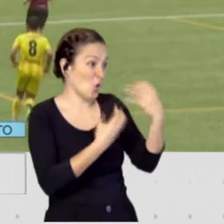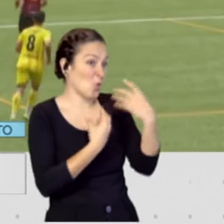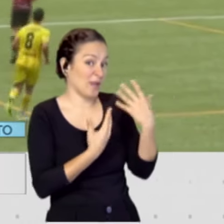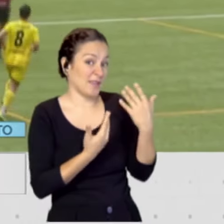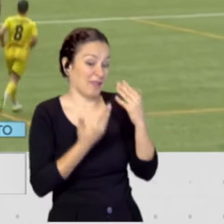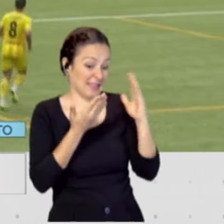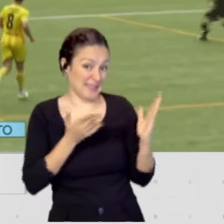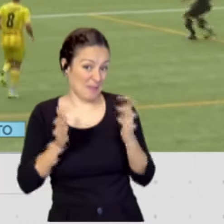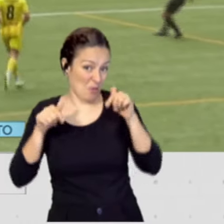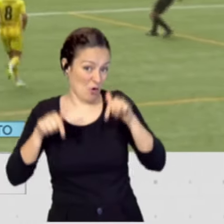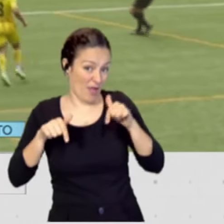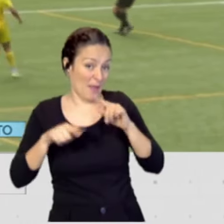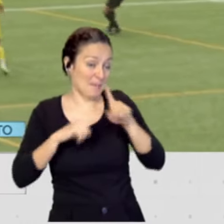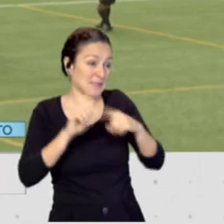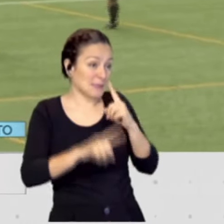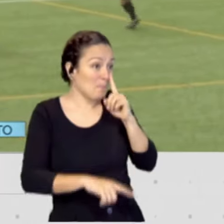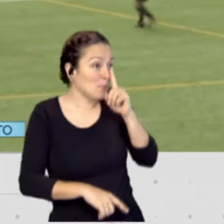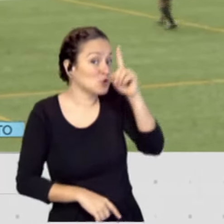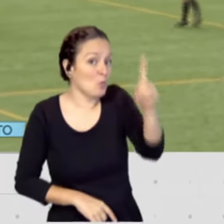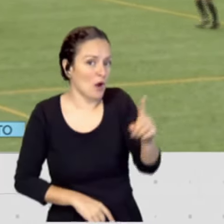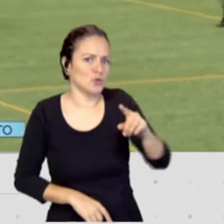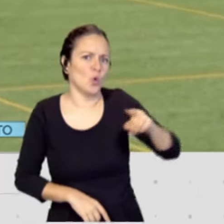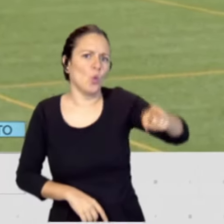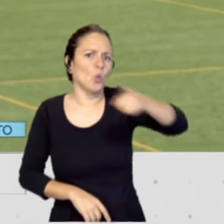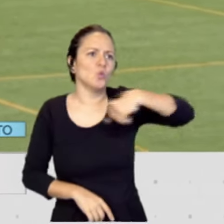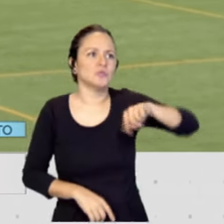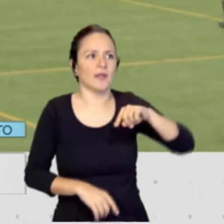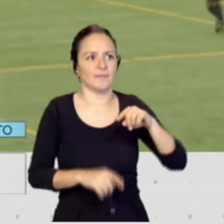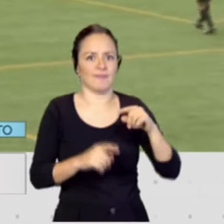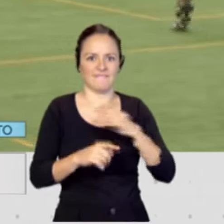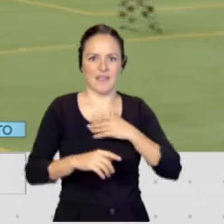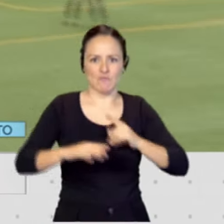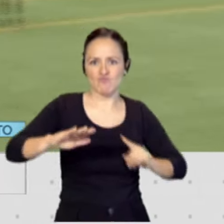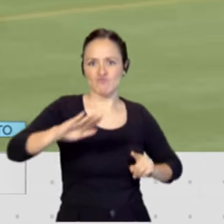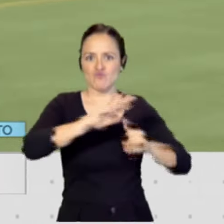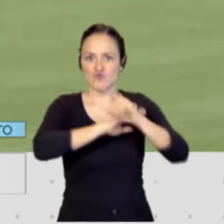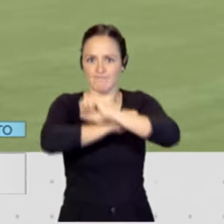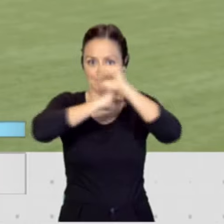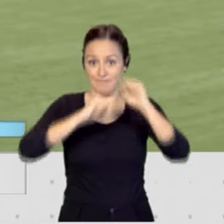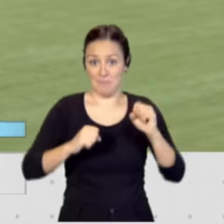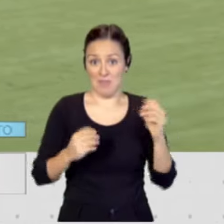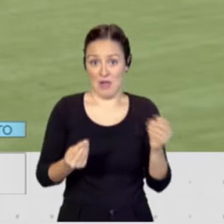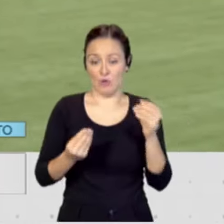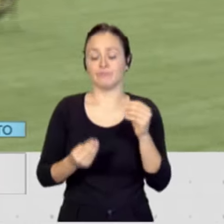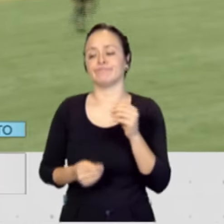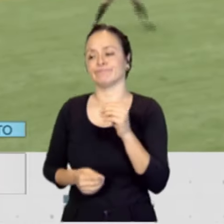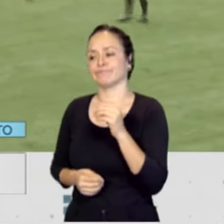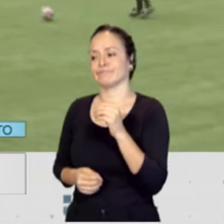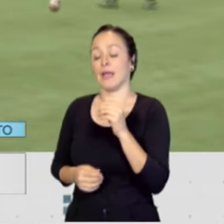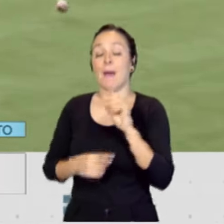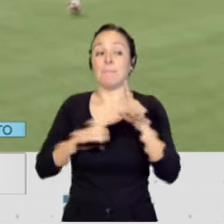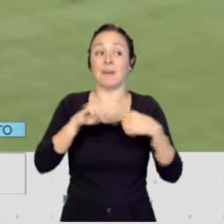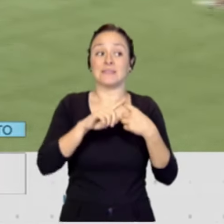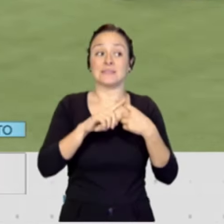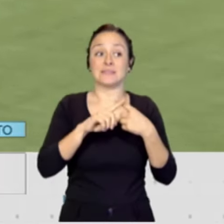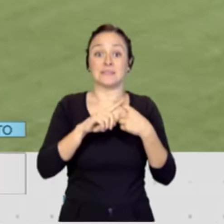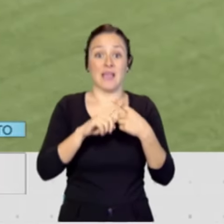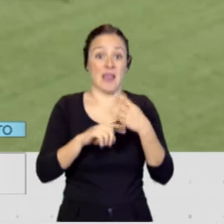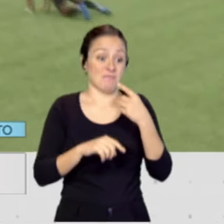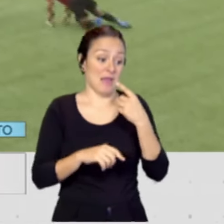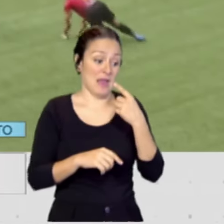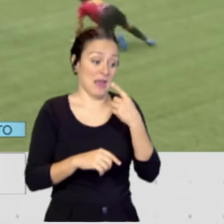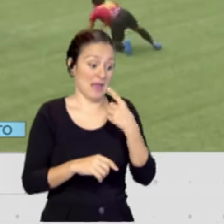toda esta temporada y de cara al año que viene querían pues ese despegue del club no Además hay que destacar que este año también tuvieron que hacer a mediado el cambio del Míster A